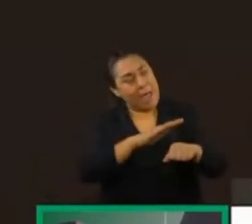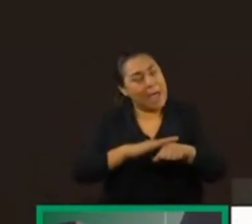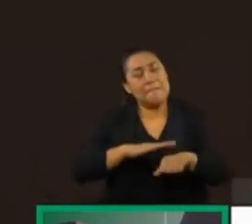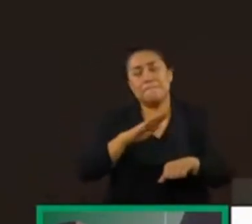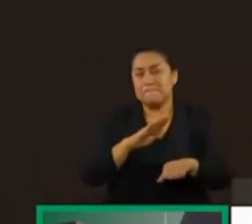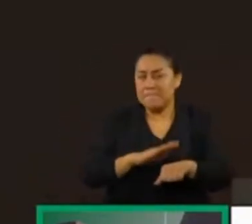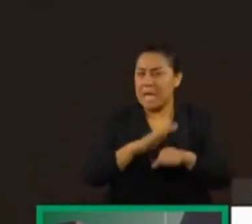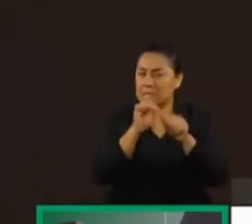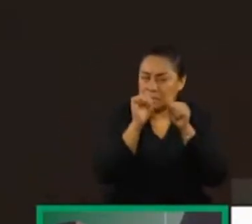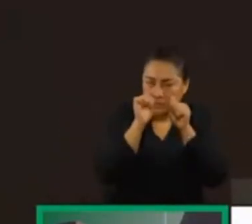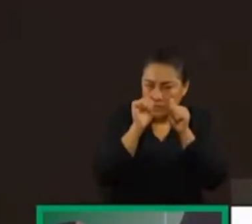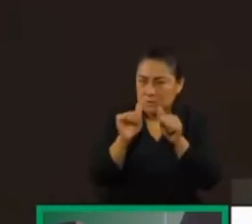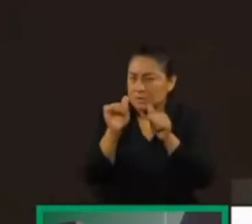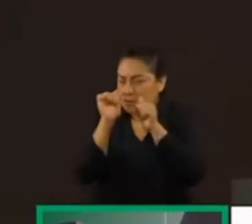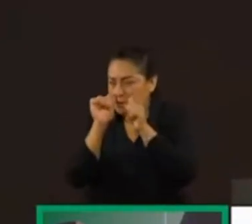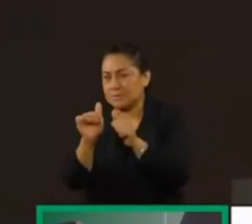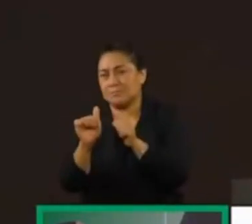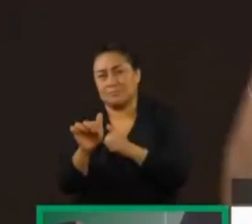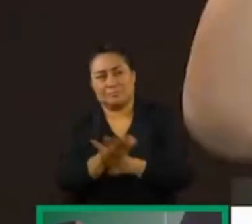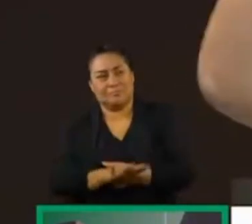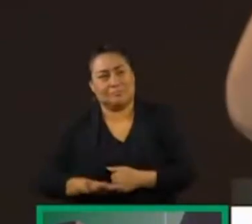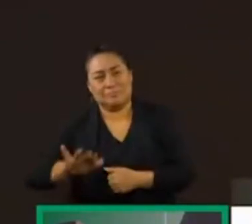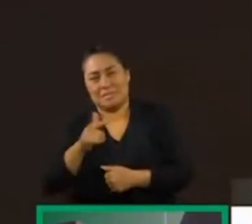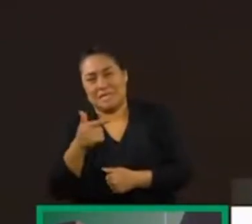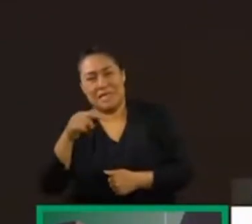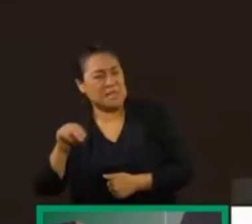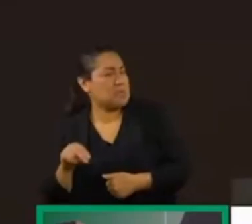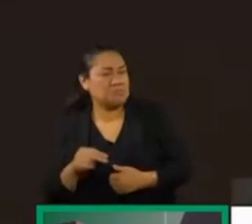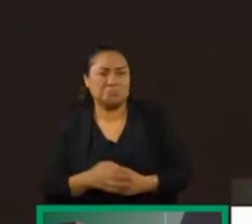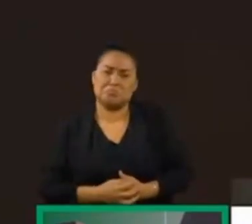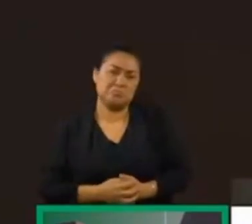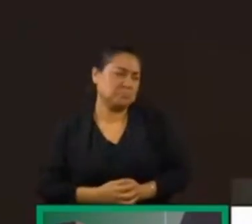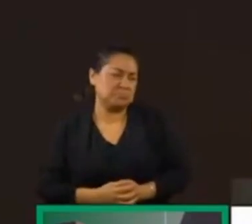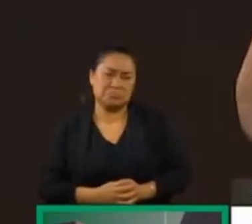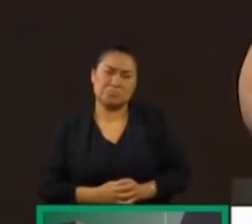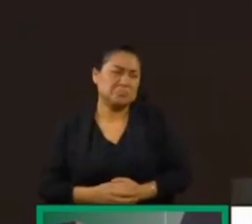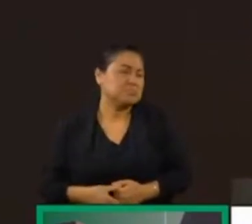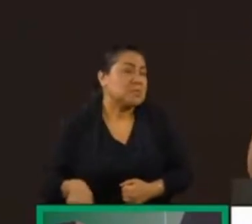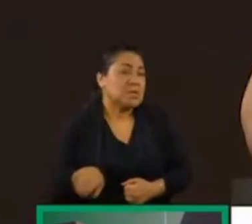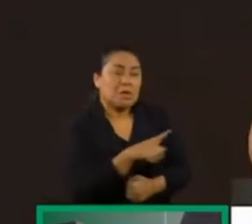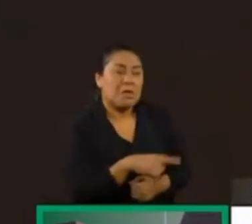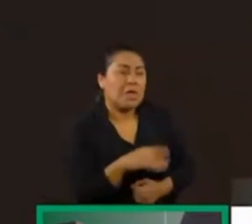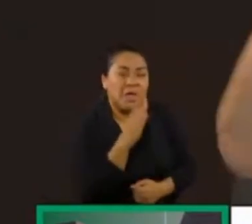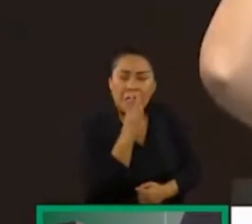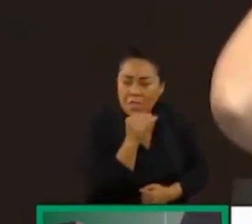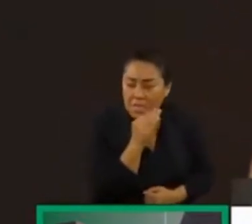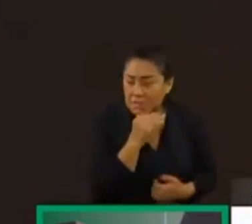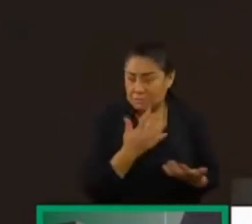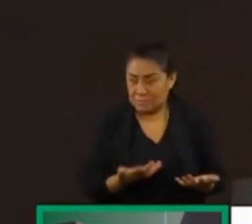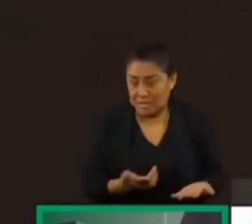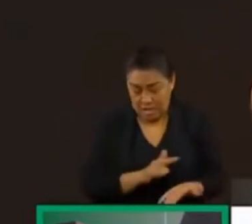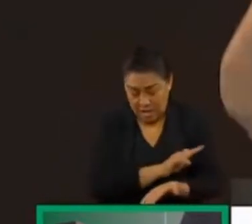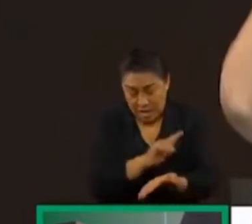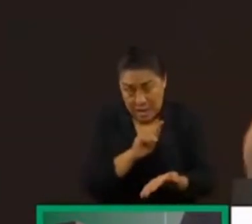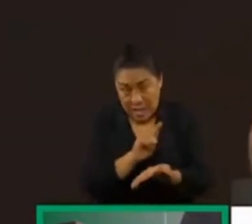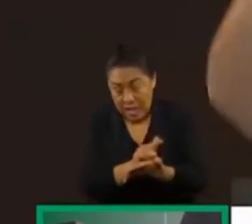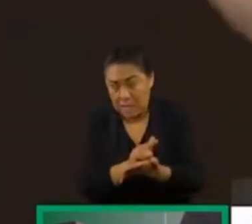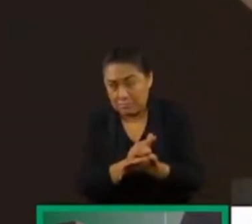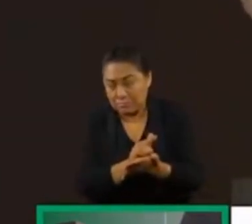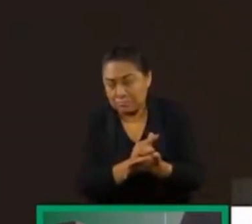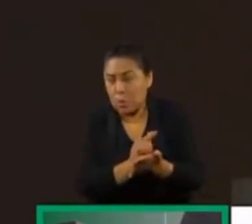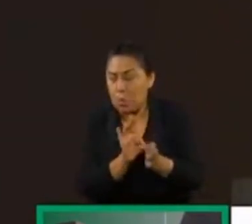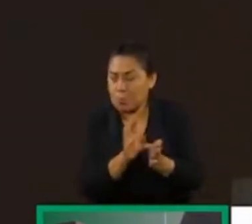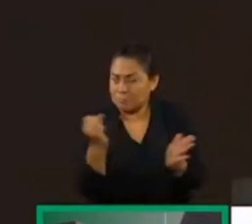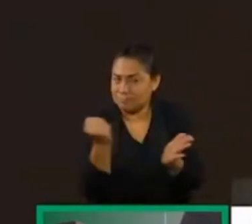condiciones para los integrantes de la Guardia Nacional cuando no han sido capaces de declarar la validez de una reforma que le